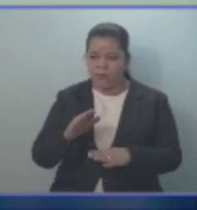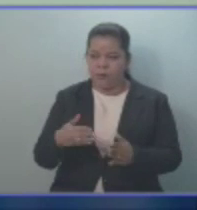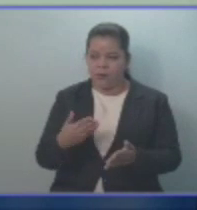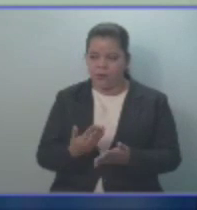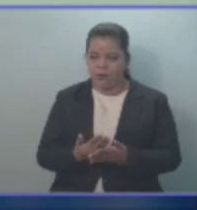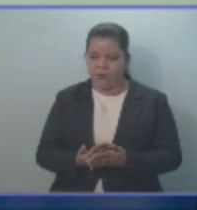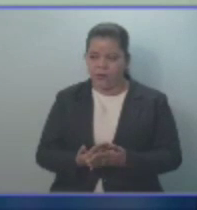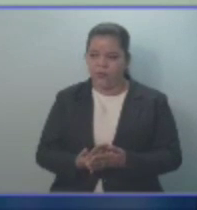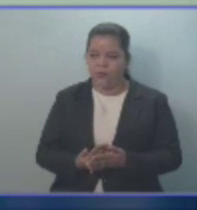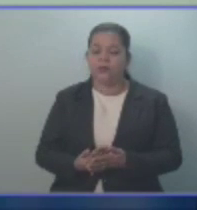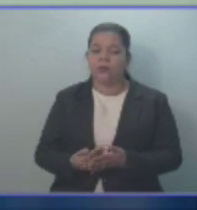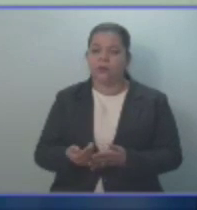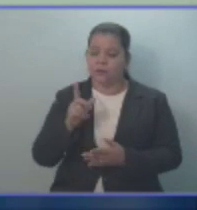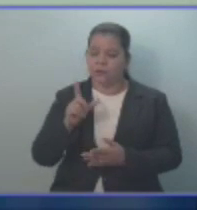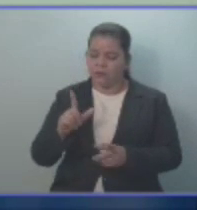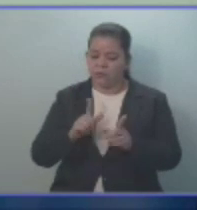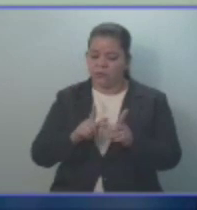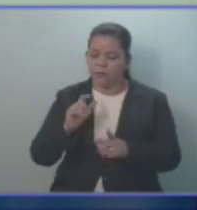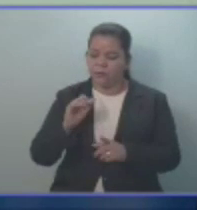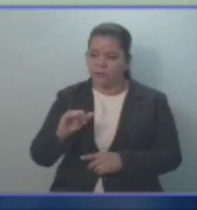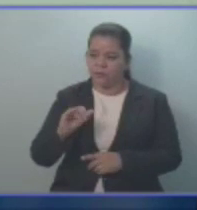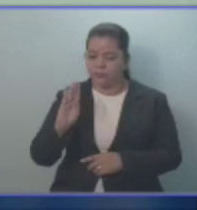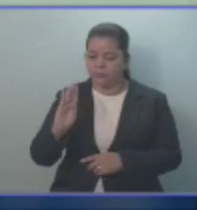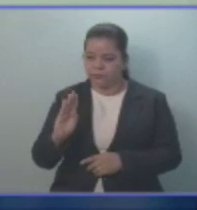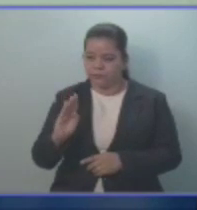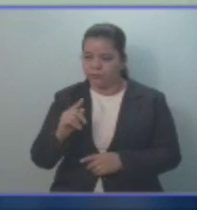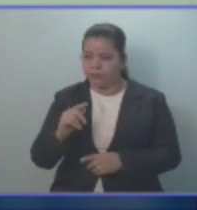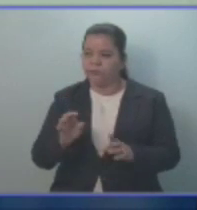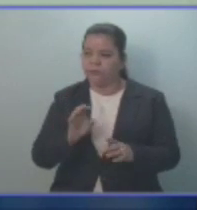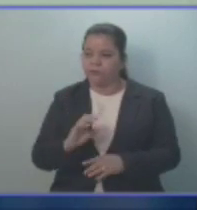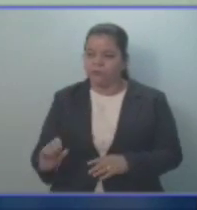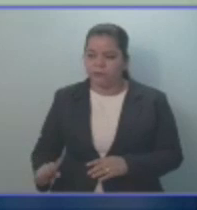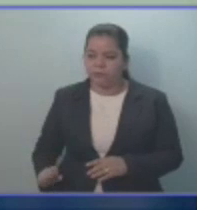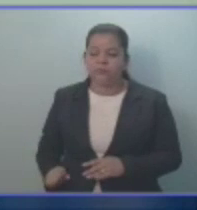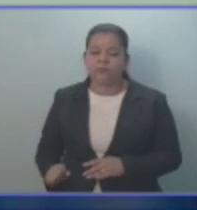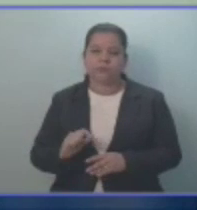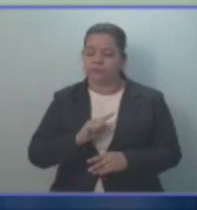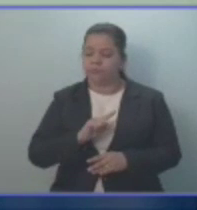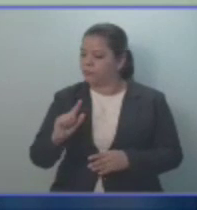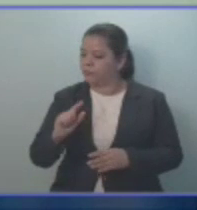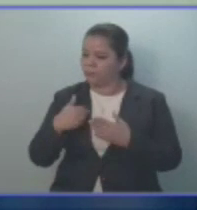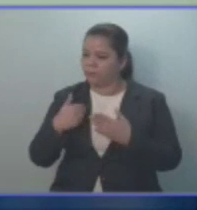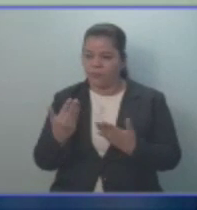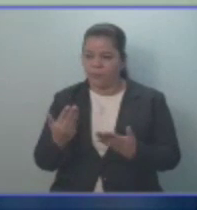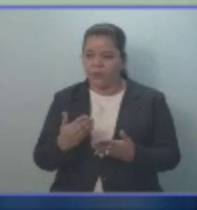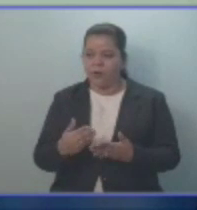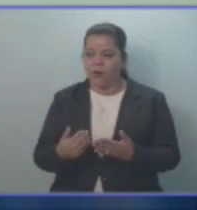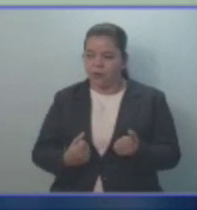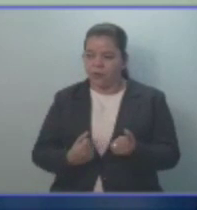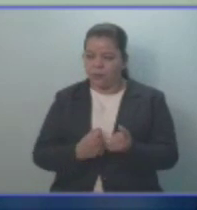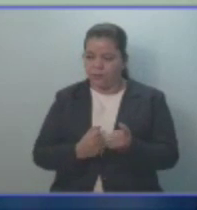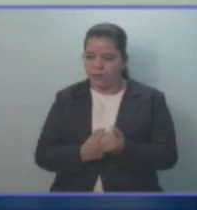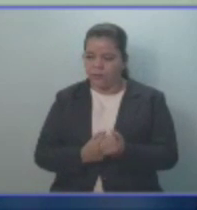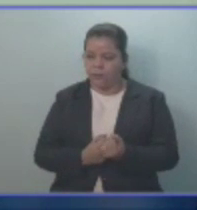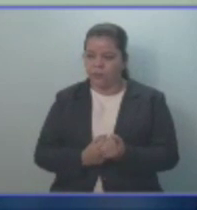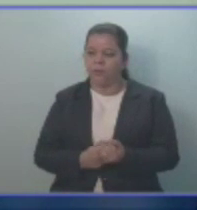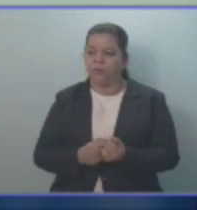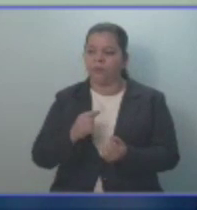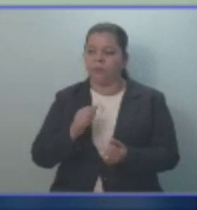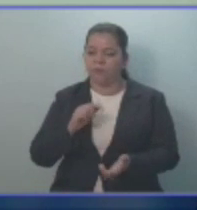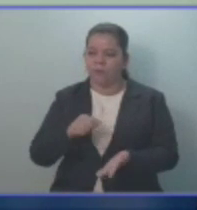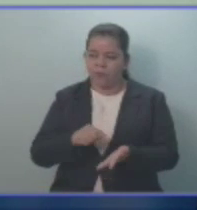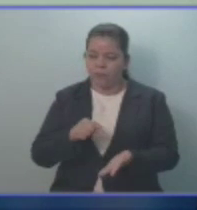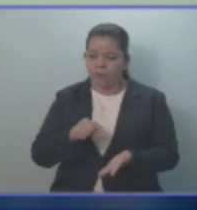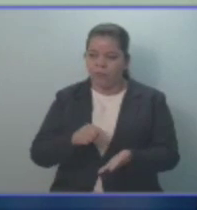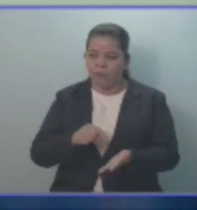párrafo L.B, El Salvador se reserva el derecho de no otorgar asistencia en el cobro de un